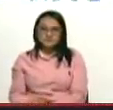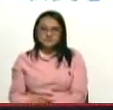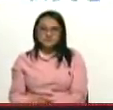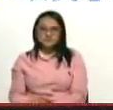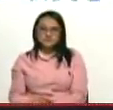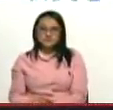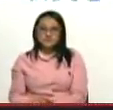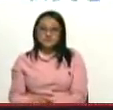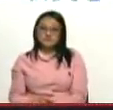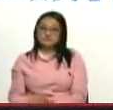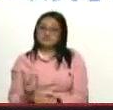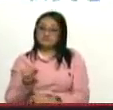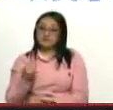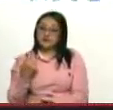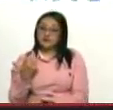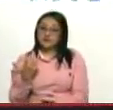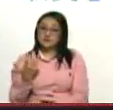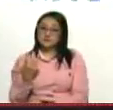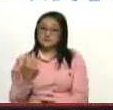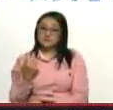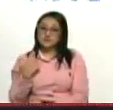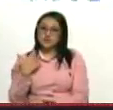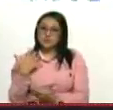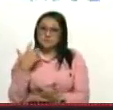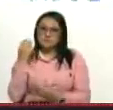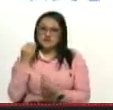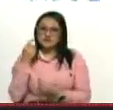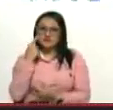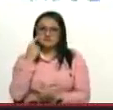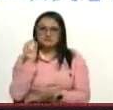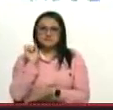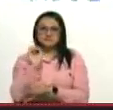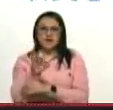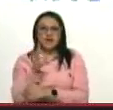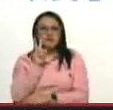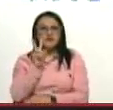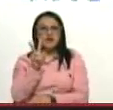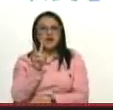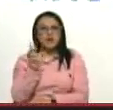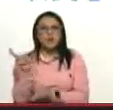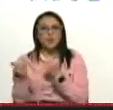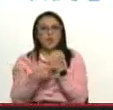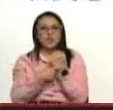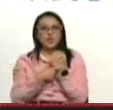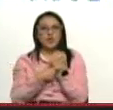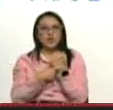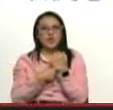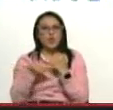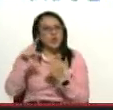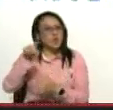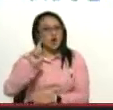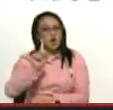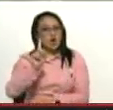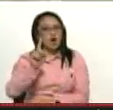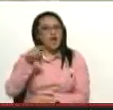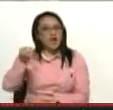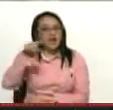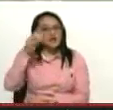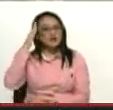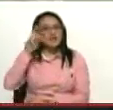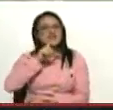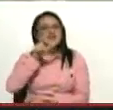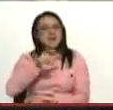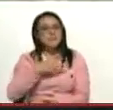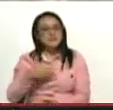Por supuesto que yo pensé que iban a enviar a Juan guaidó pero no verdad Ellos saben quién es el presidente verdadero de este